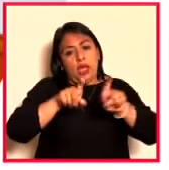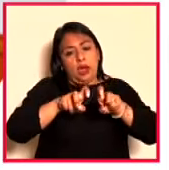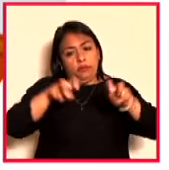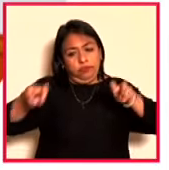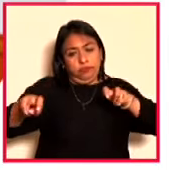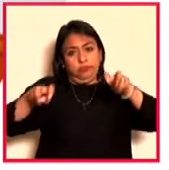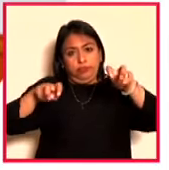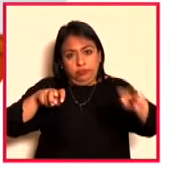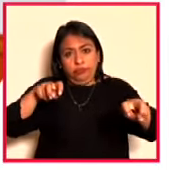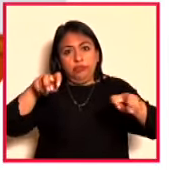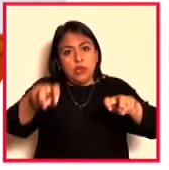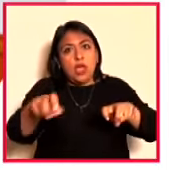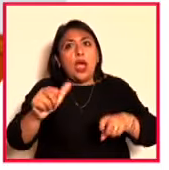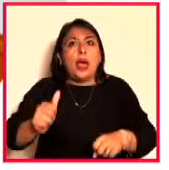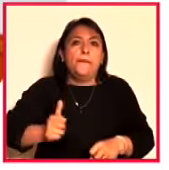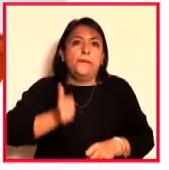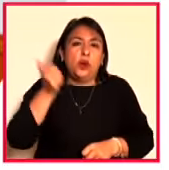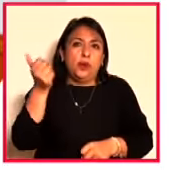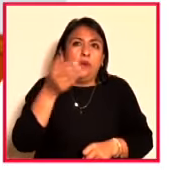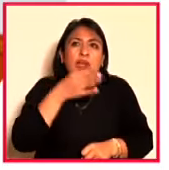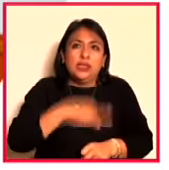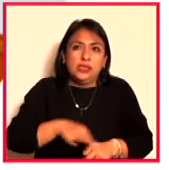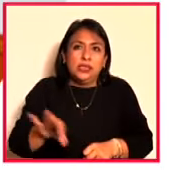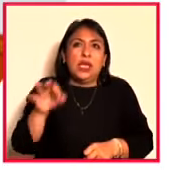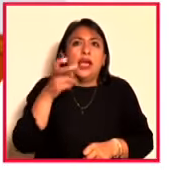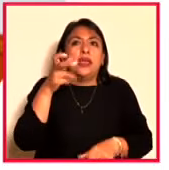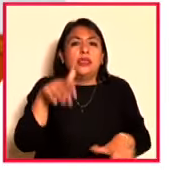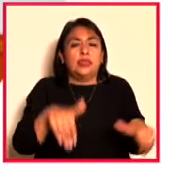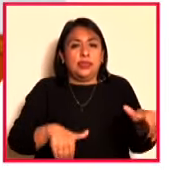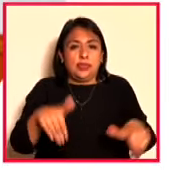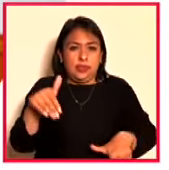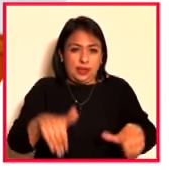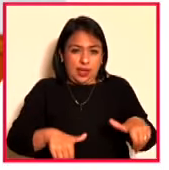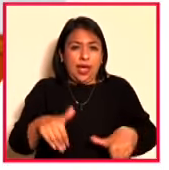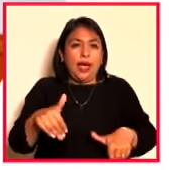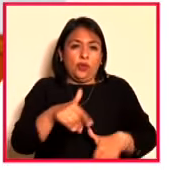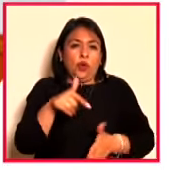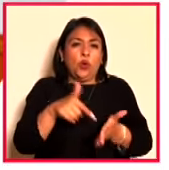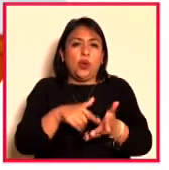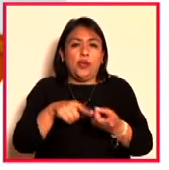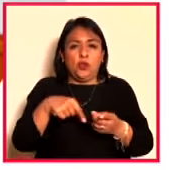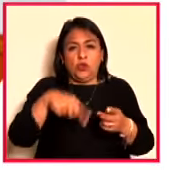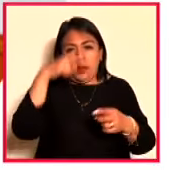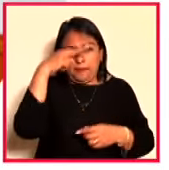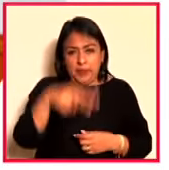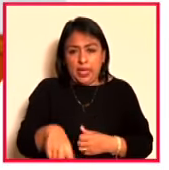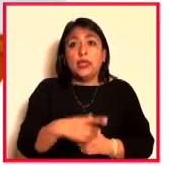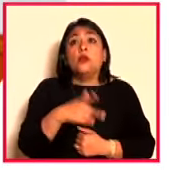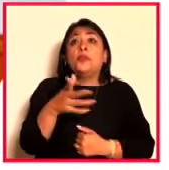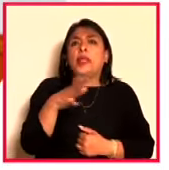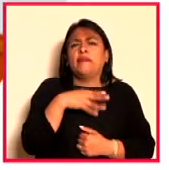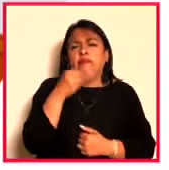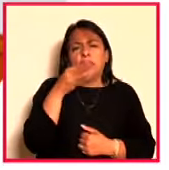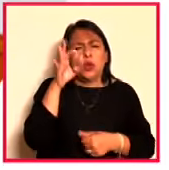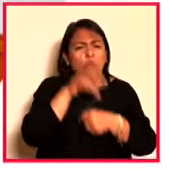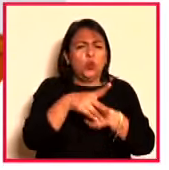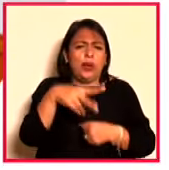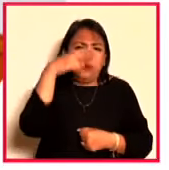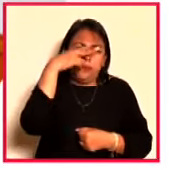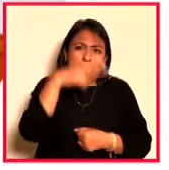distancia y aprovechar y celebrar al máximo el teatro que se hace en nuestro país. Y a propósito de las riquezas culturales de nuestro país,